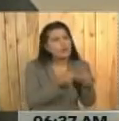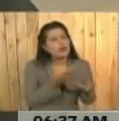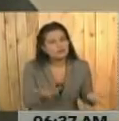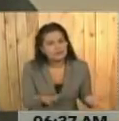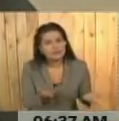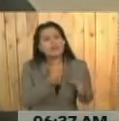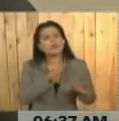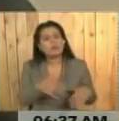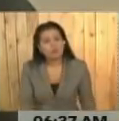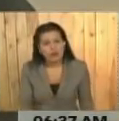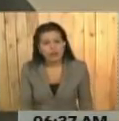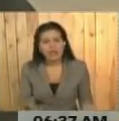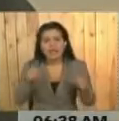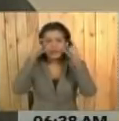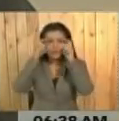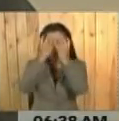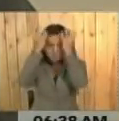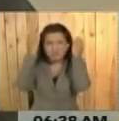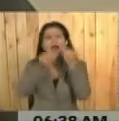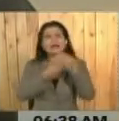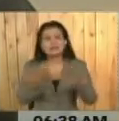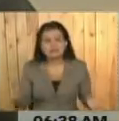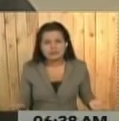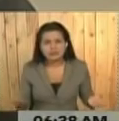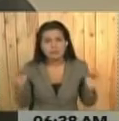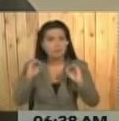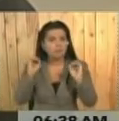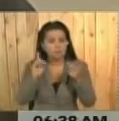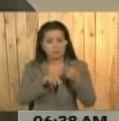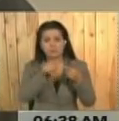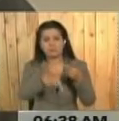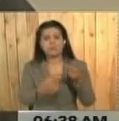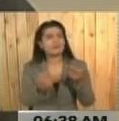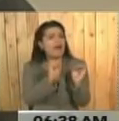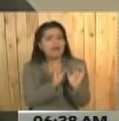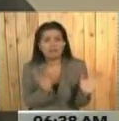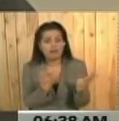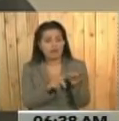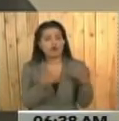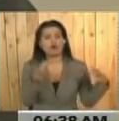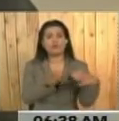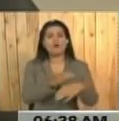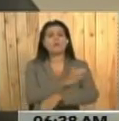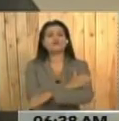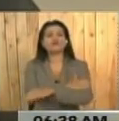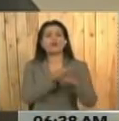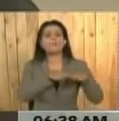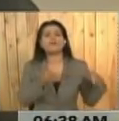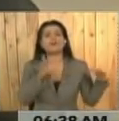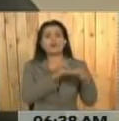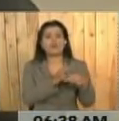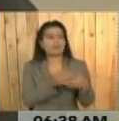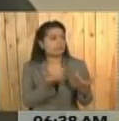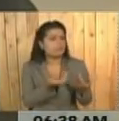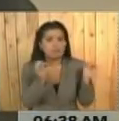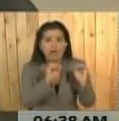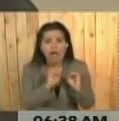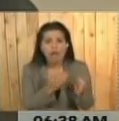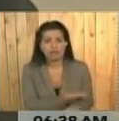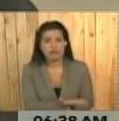ha hecho Ramos al absolutamente nada Qué ha hecho la lo que llaman la la mesa de la unidad democrática absolutamente